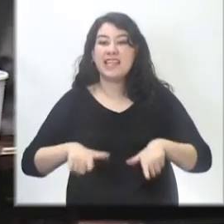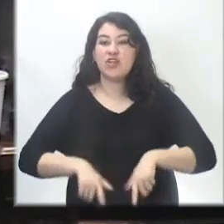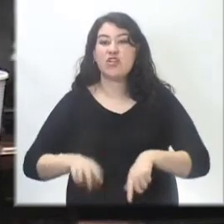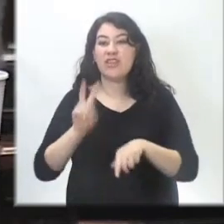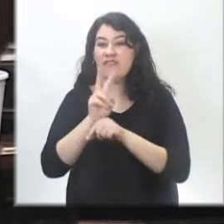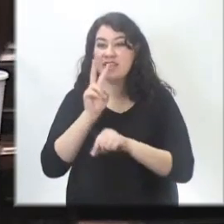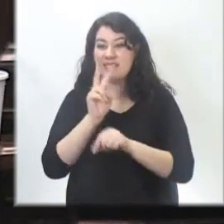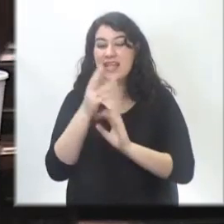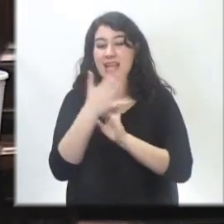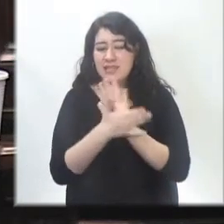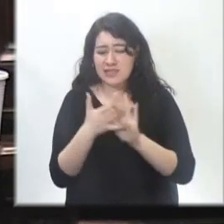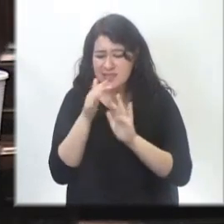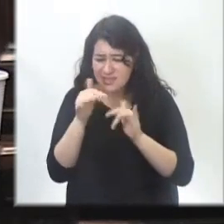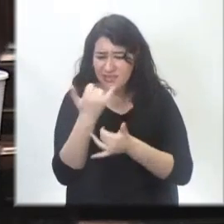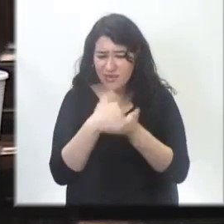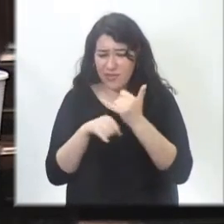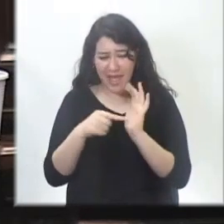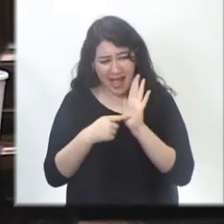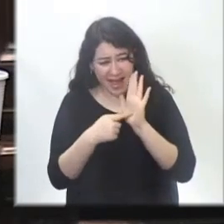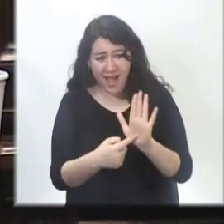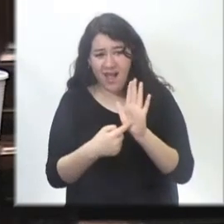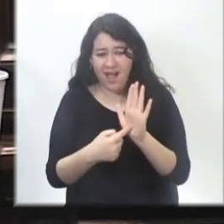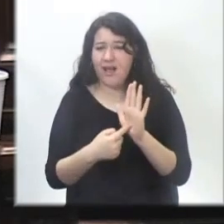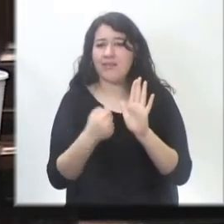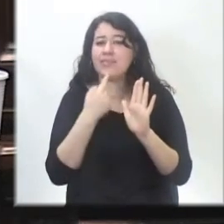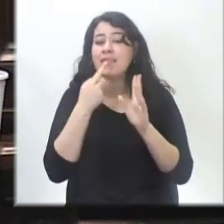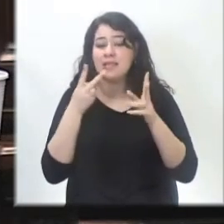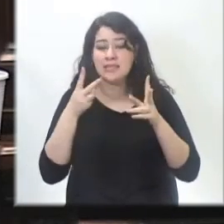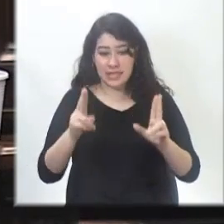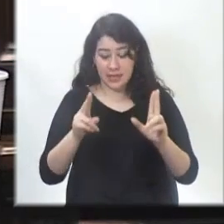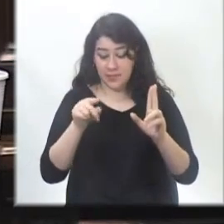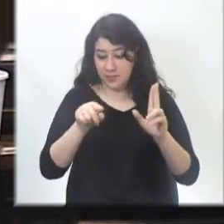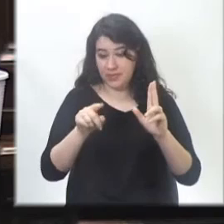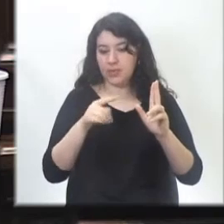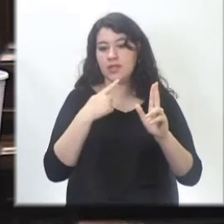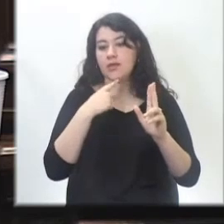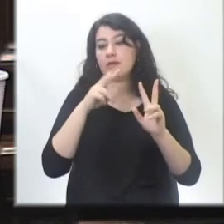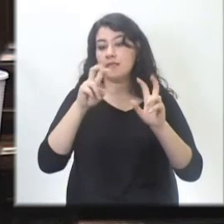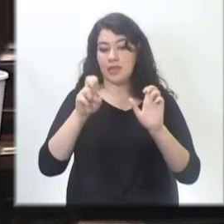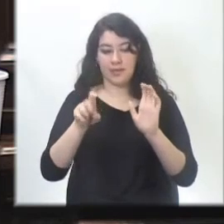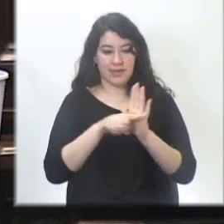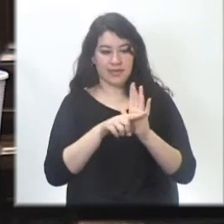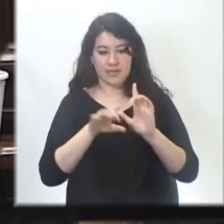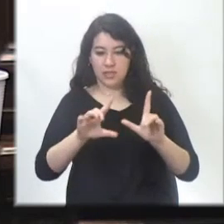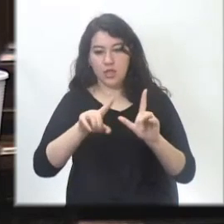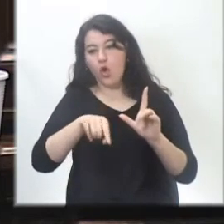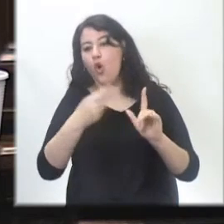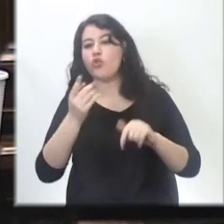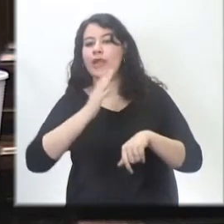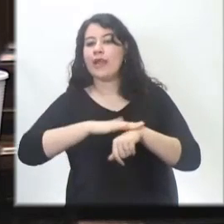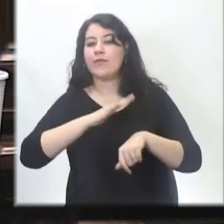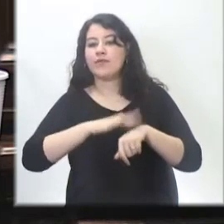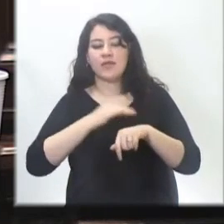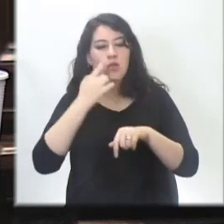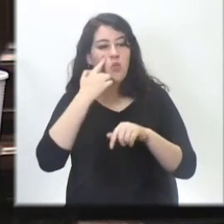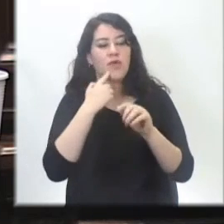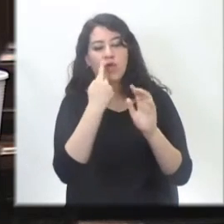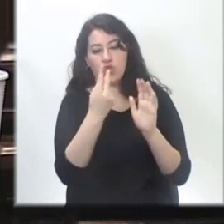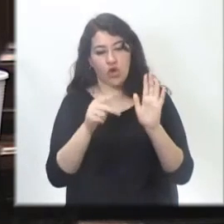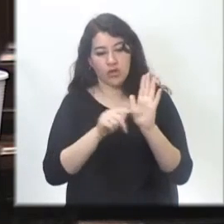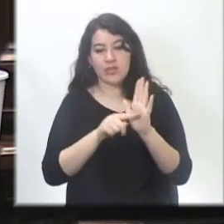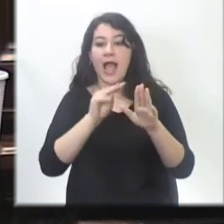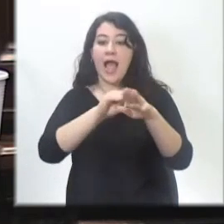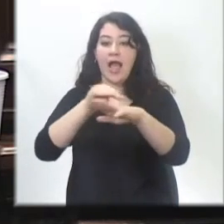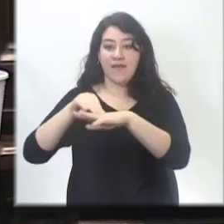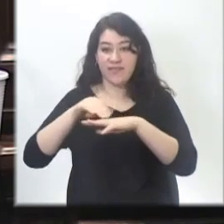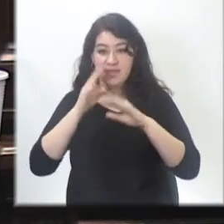tengo el informe. Dice, en relación al apartado 7, otras responsabilidades, numeral 2, se advierte que el